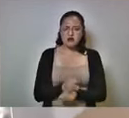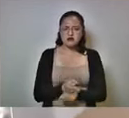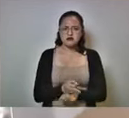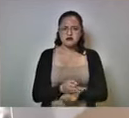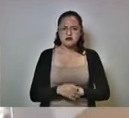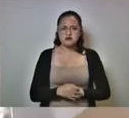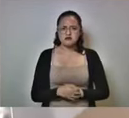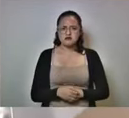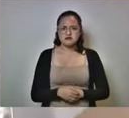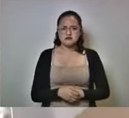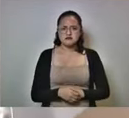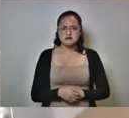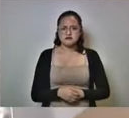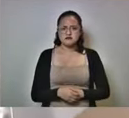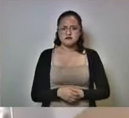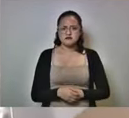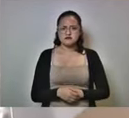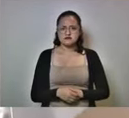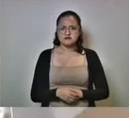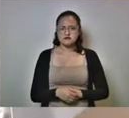social.